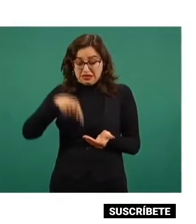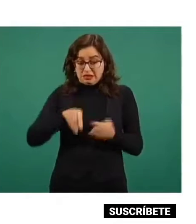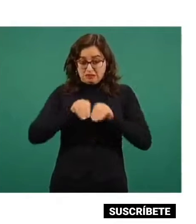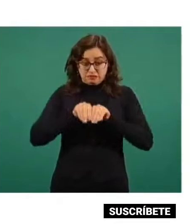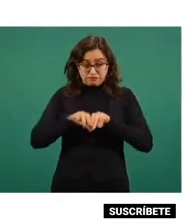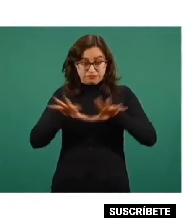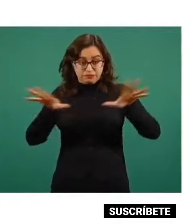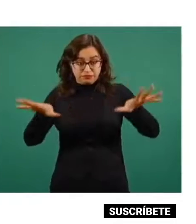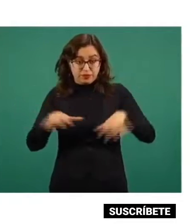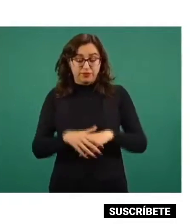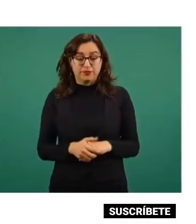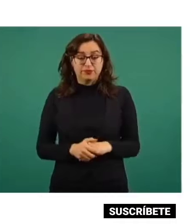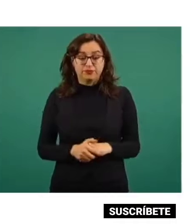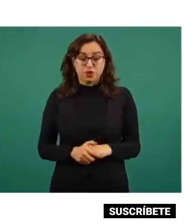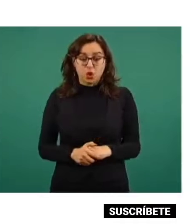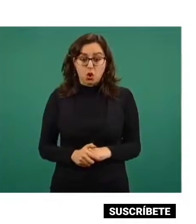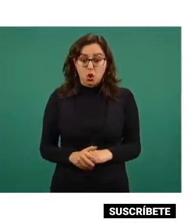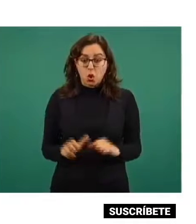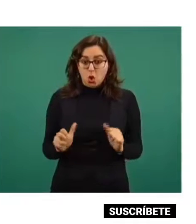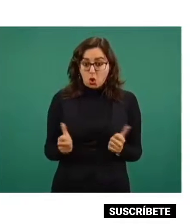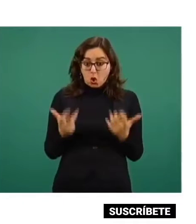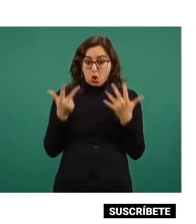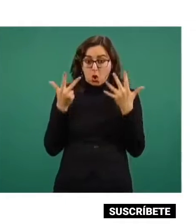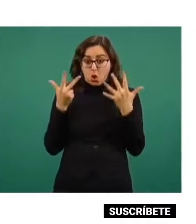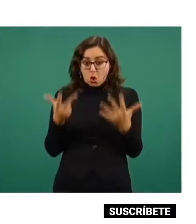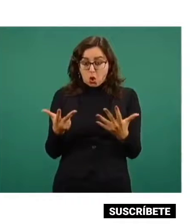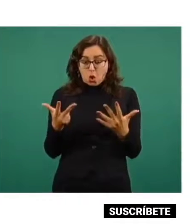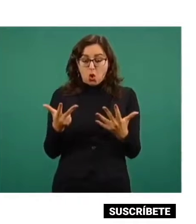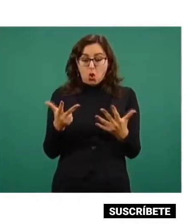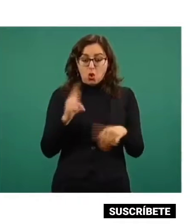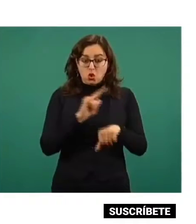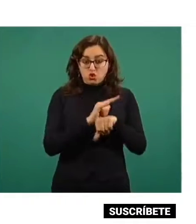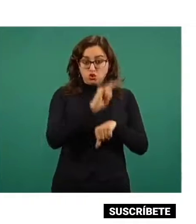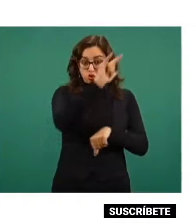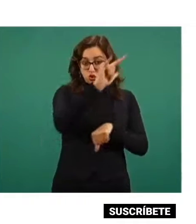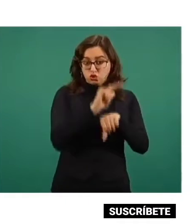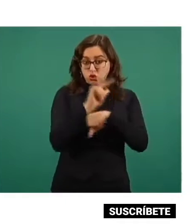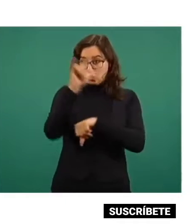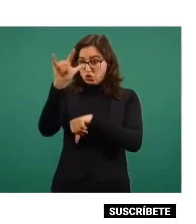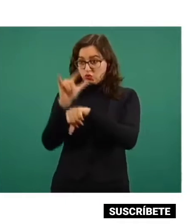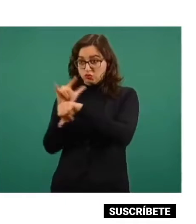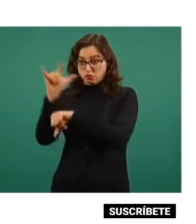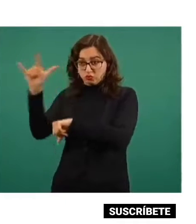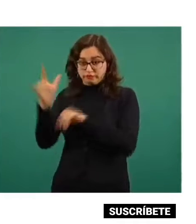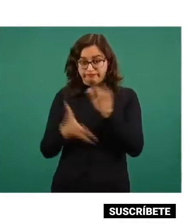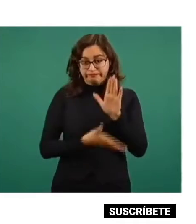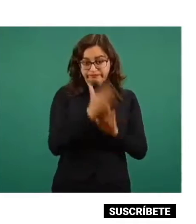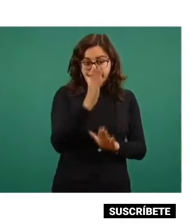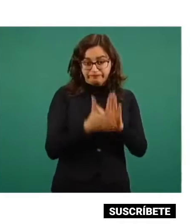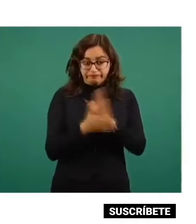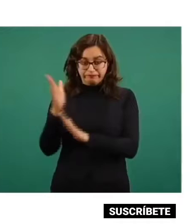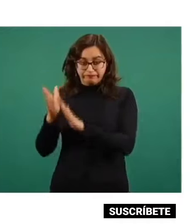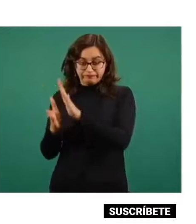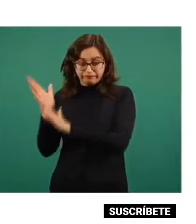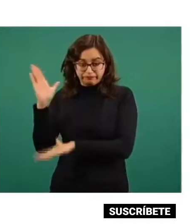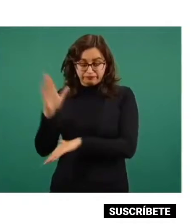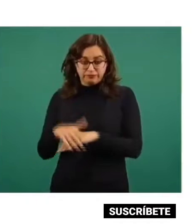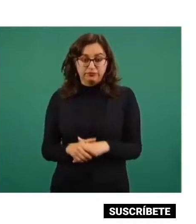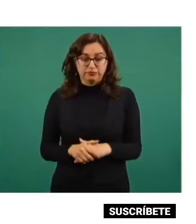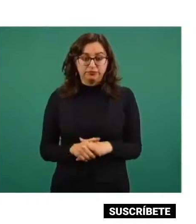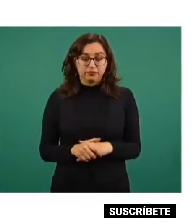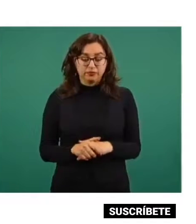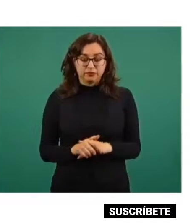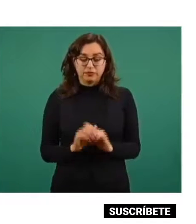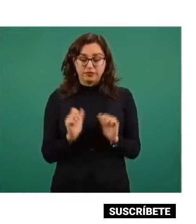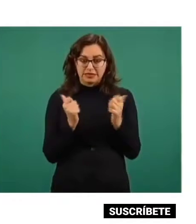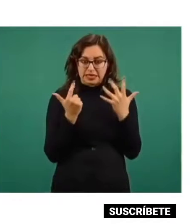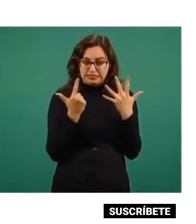Ocho rutas aéreas a nivel nacional de aquí de México hacia los diferentes estados. Siete son con